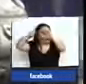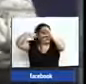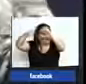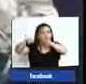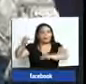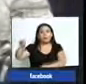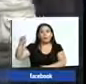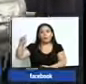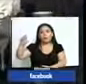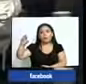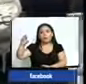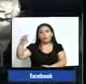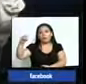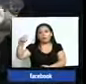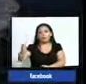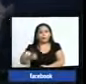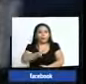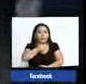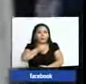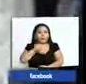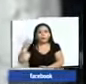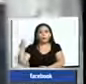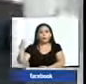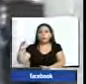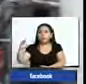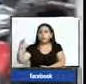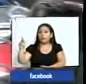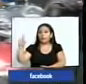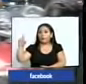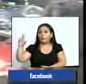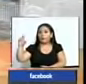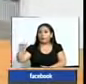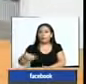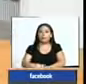imágenes de Marcos Guzmán, Carla Góchez, Noticiero Hechos.